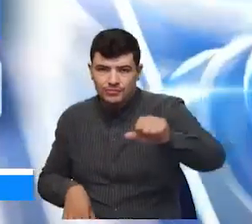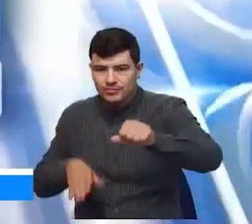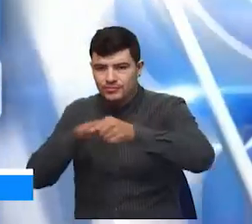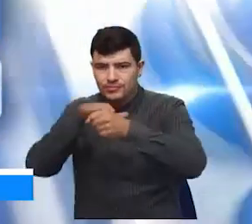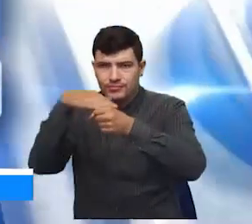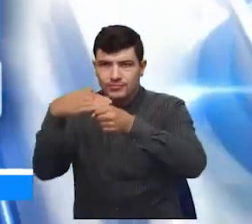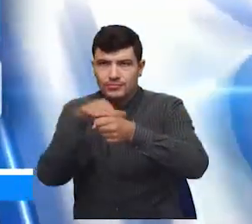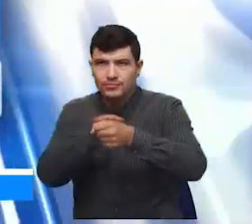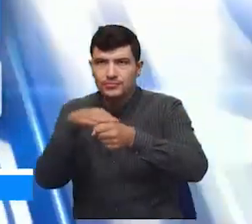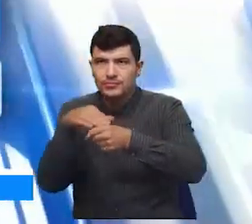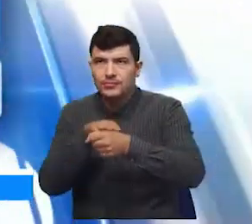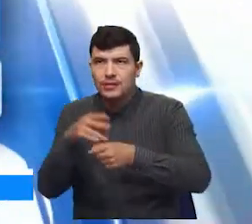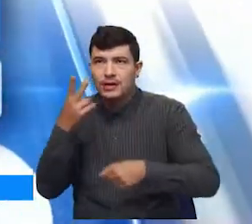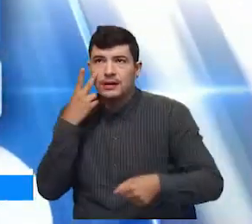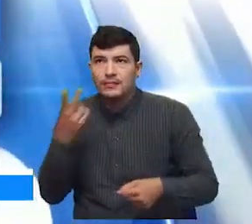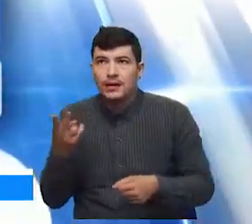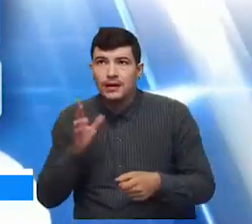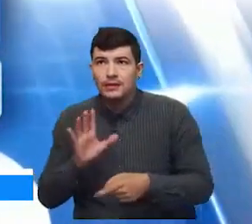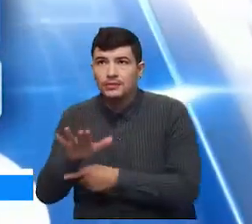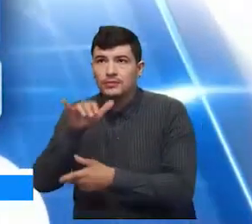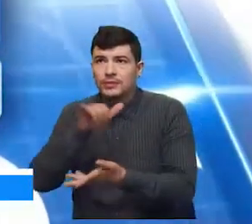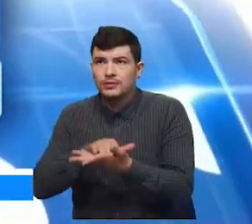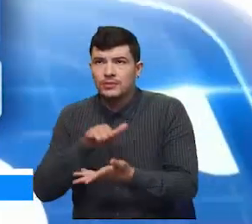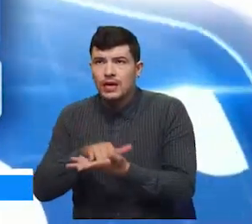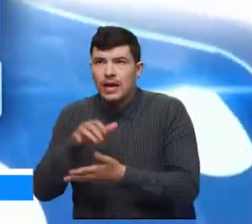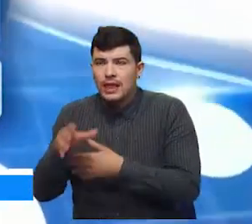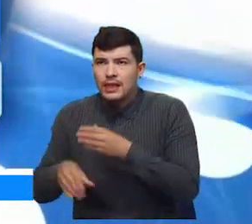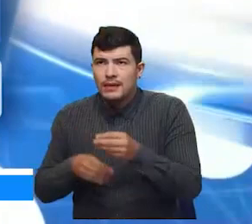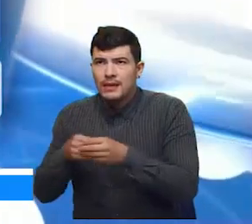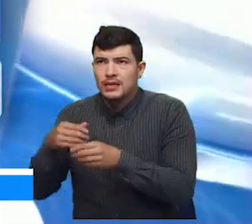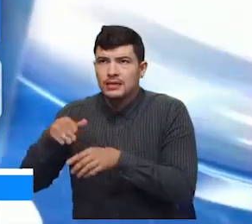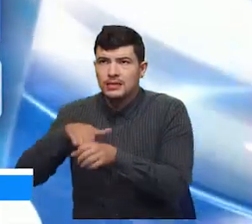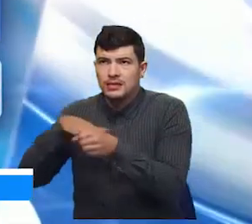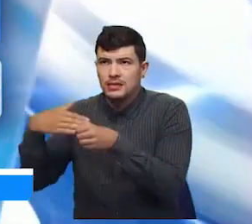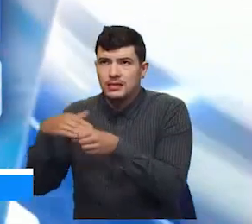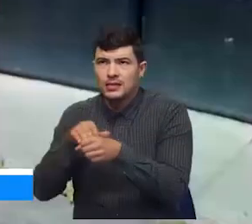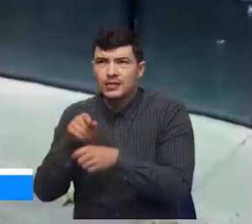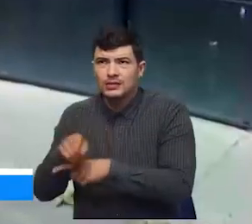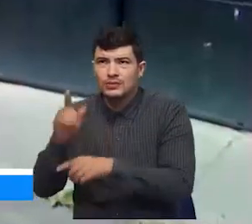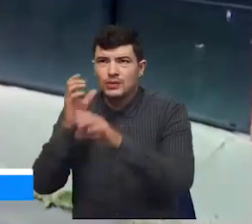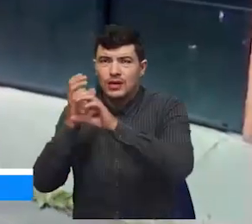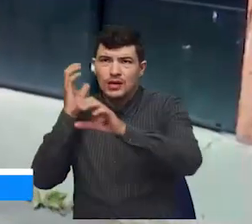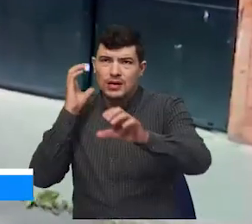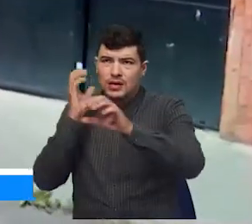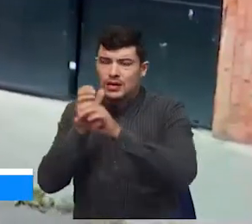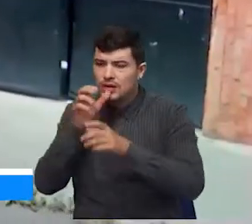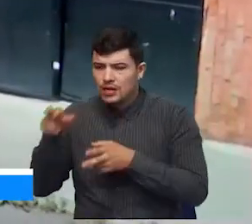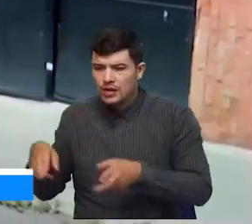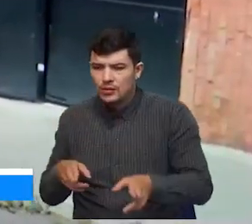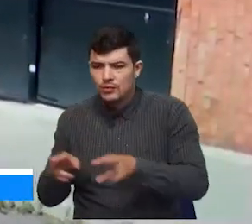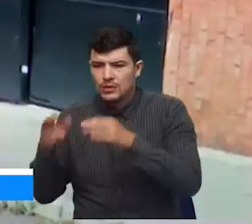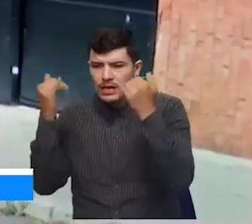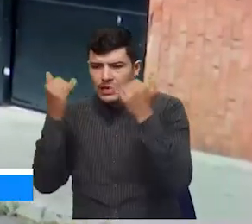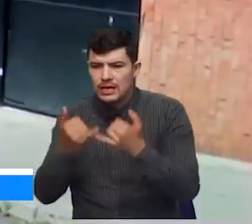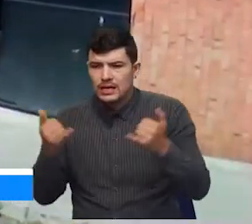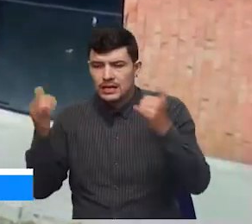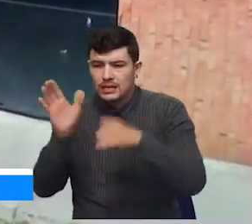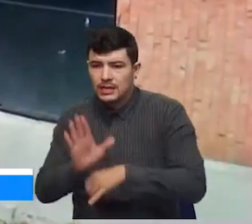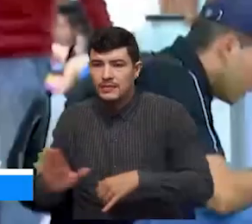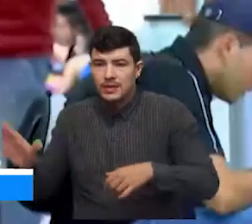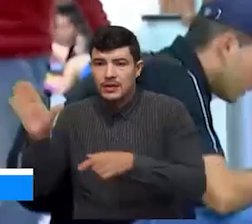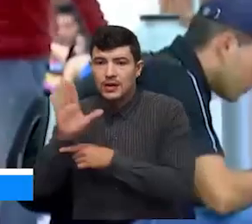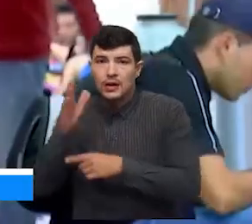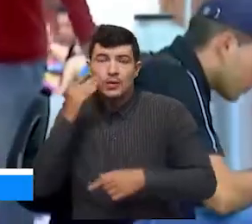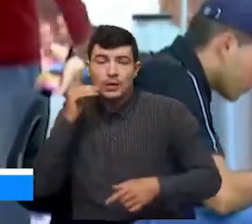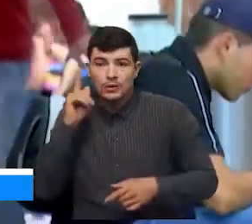movimiento y desafortunadamente detrás de ellos iba a una buseta de ruta interdepartamental que al frenar el